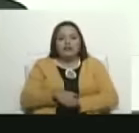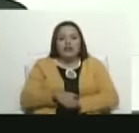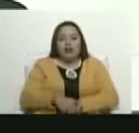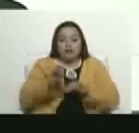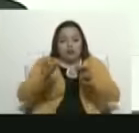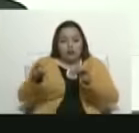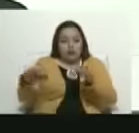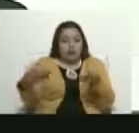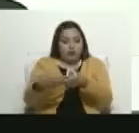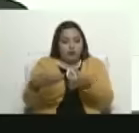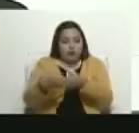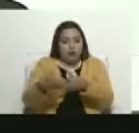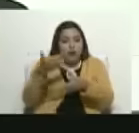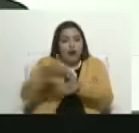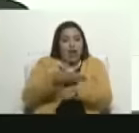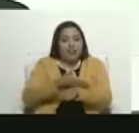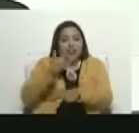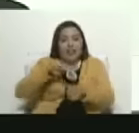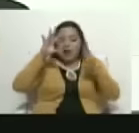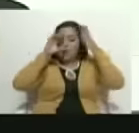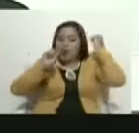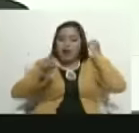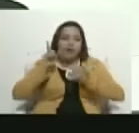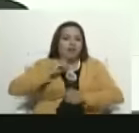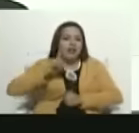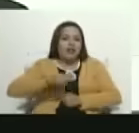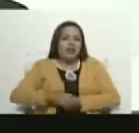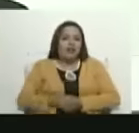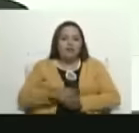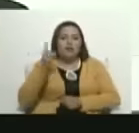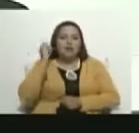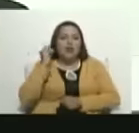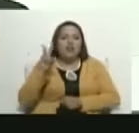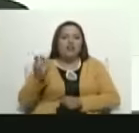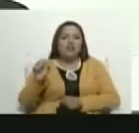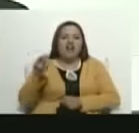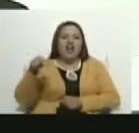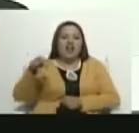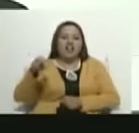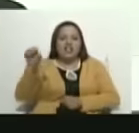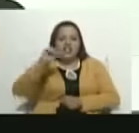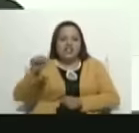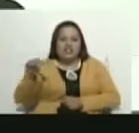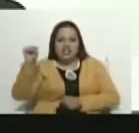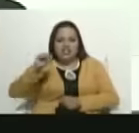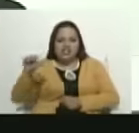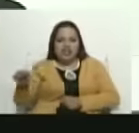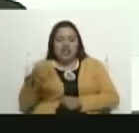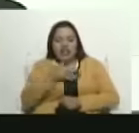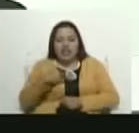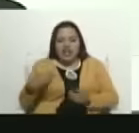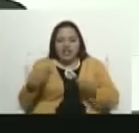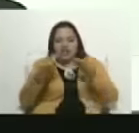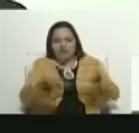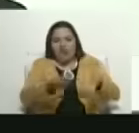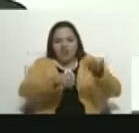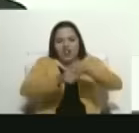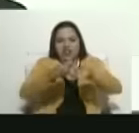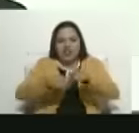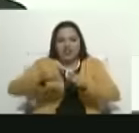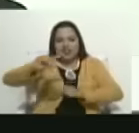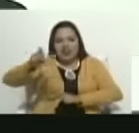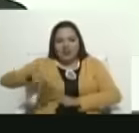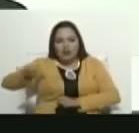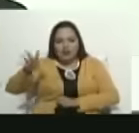sector tenía una embajadora ficticia, Vanessa Newman, que intentó negociar y entregar el territorio. ¿Qué se le puede